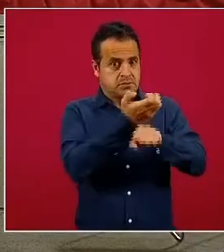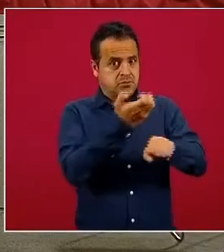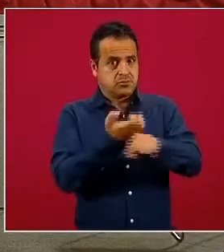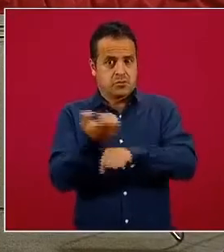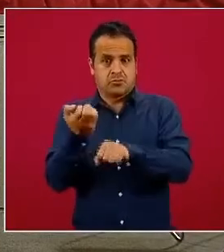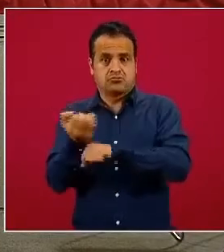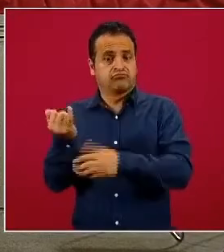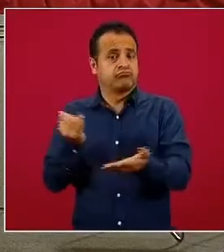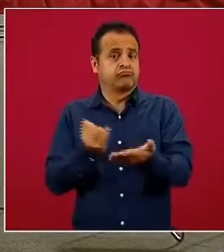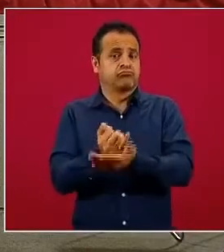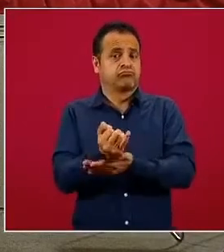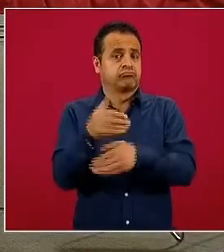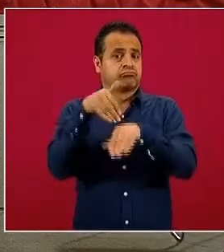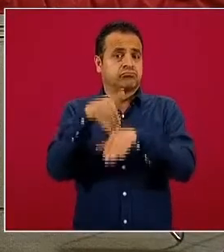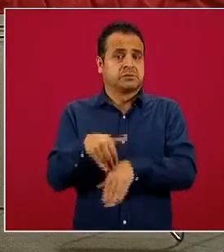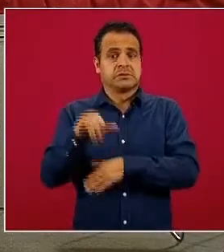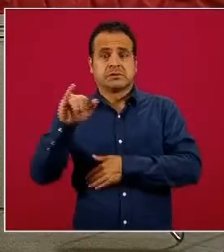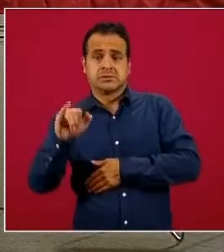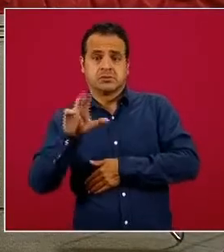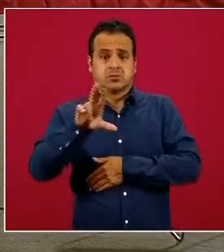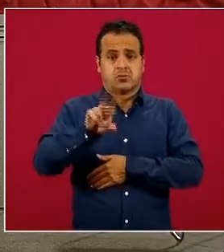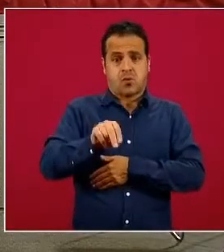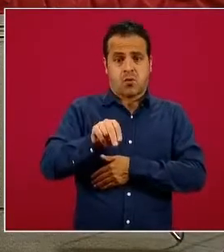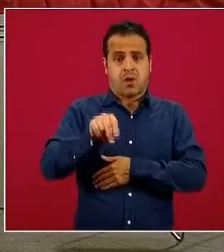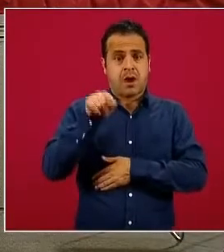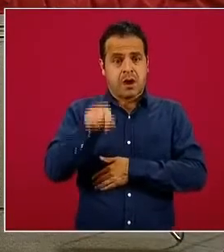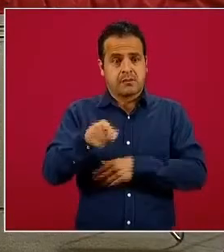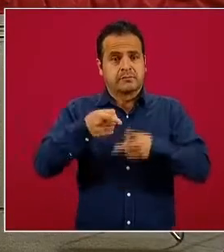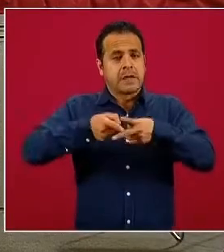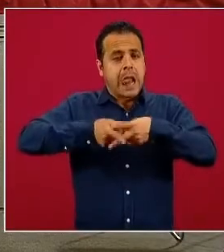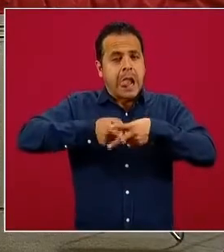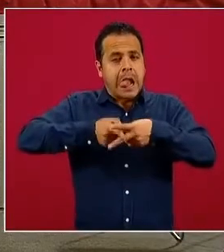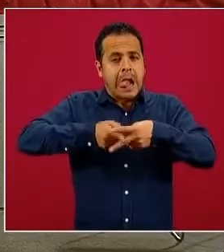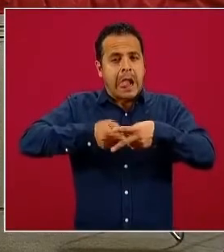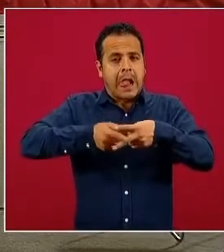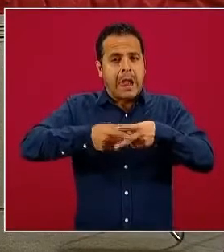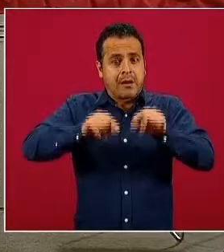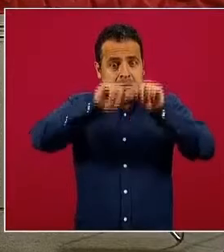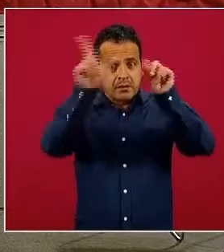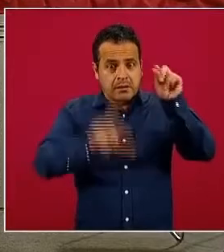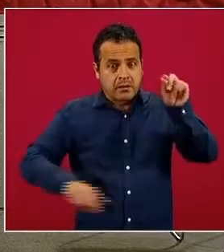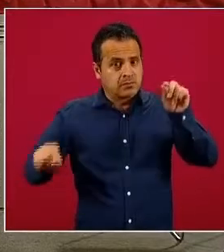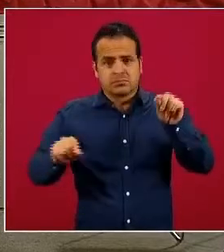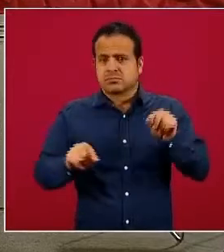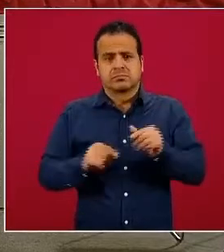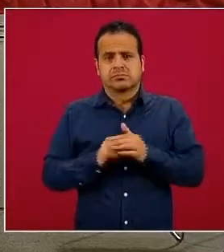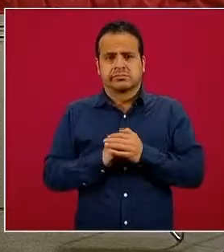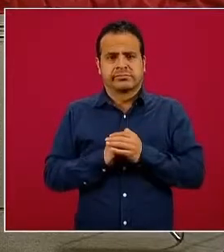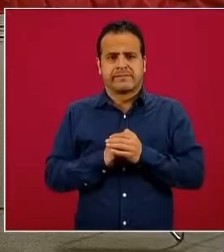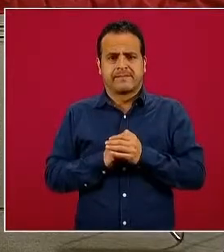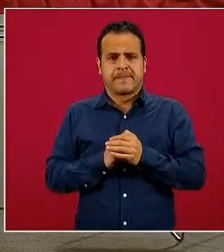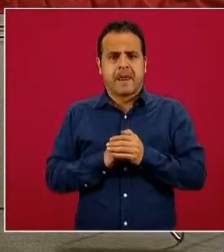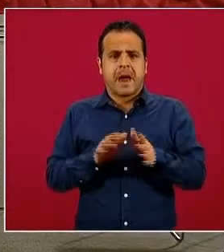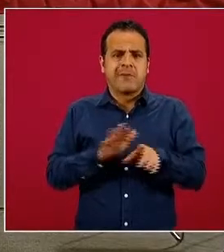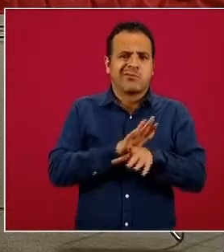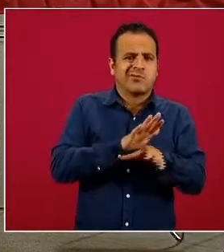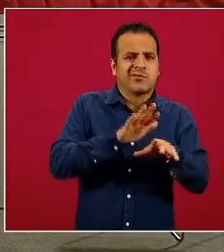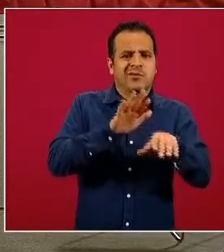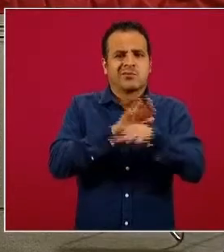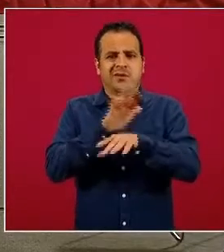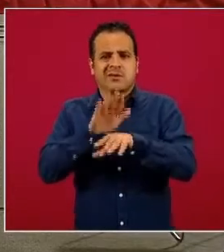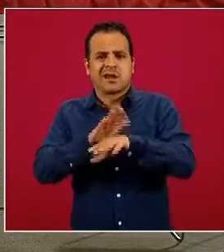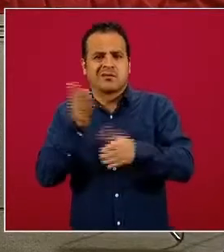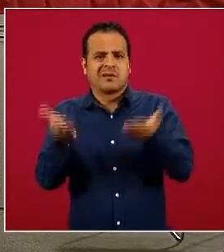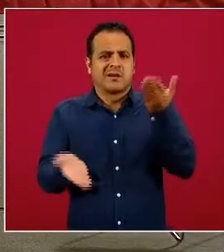las predicciones o proyecciones han ido cambiando de manera muy importante, porque entidades federativas que tienen